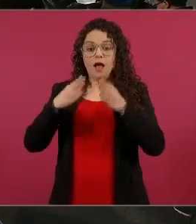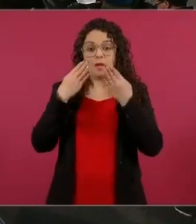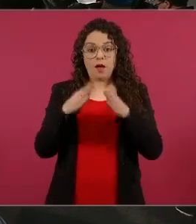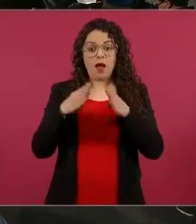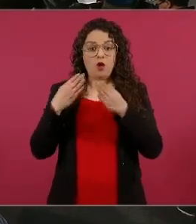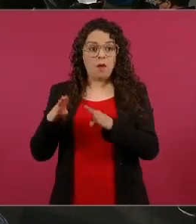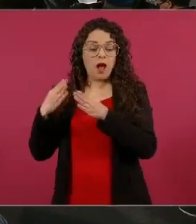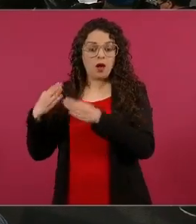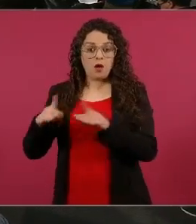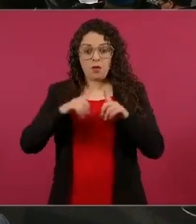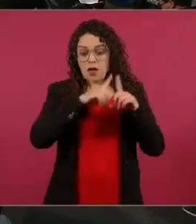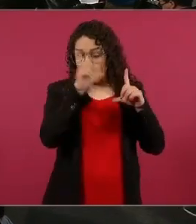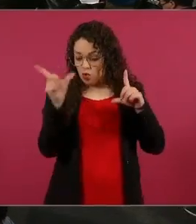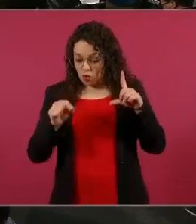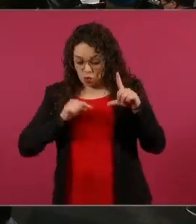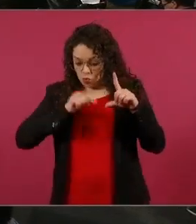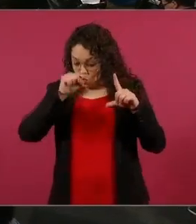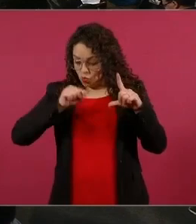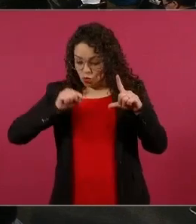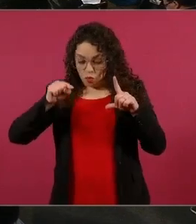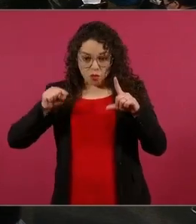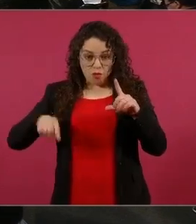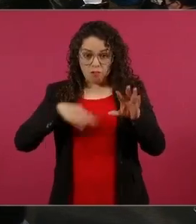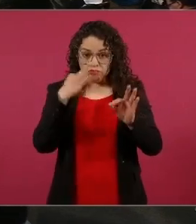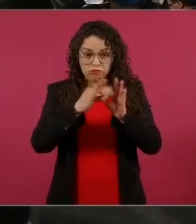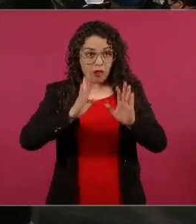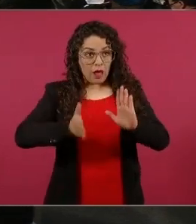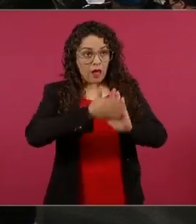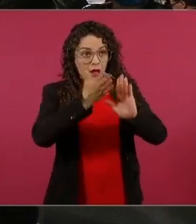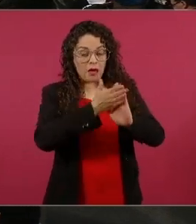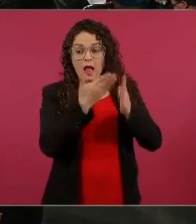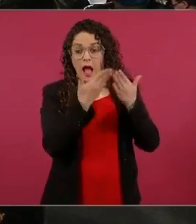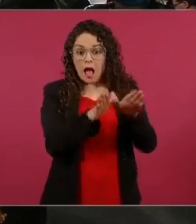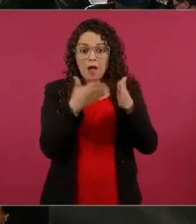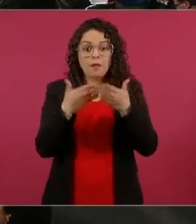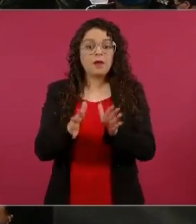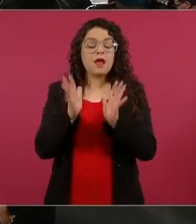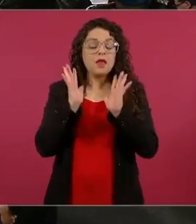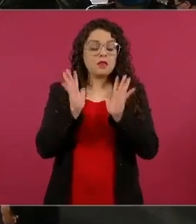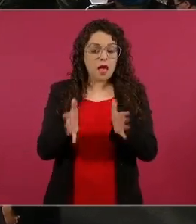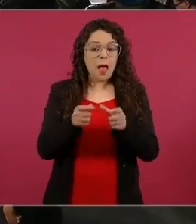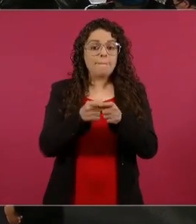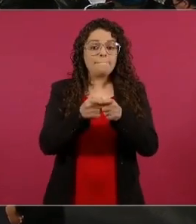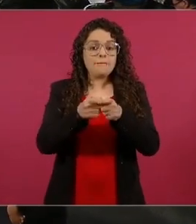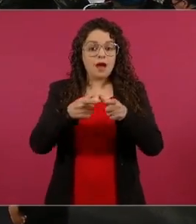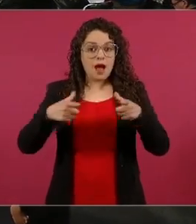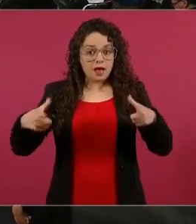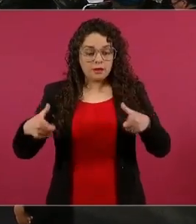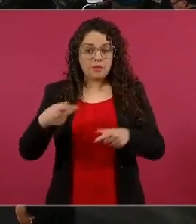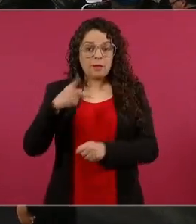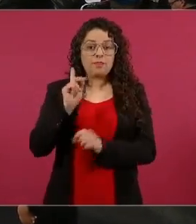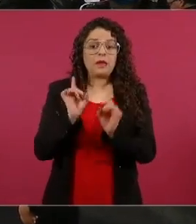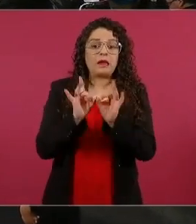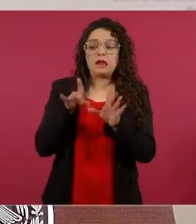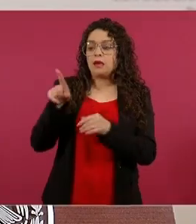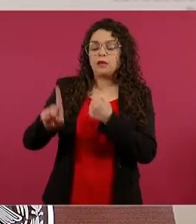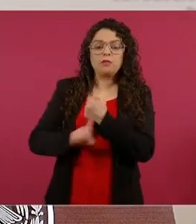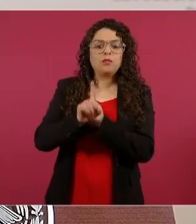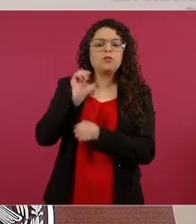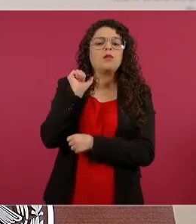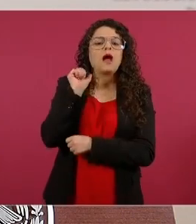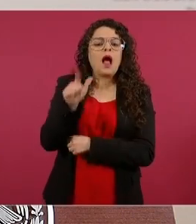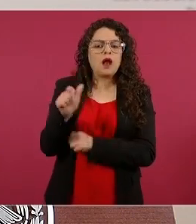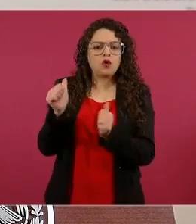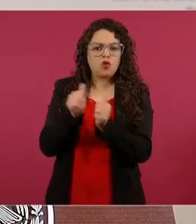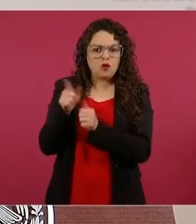en Operación construidas todas de tal manera que cualquier situación que tengan los derechos habientes Se atiende